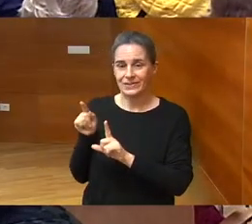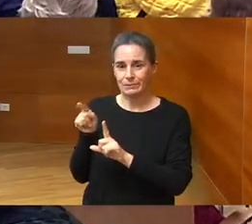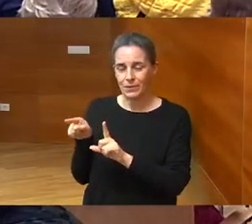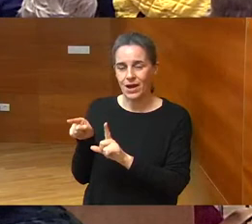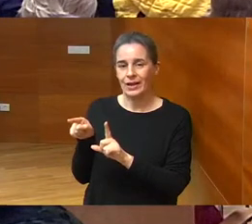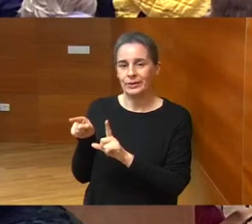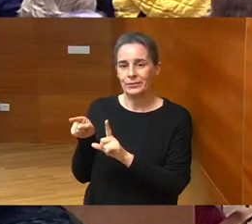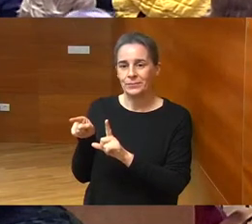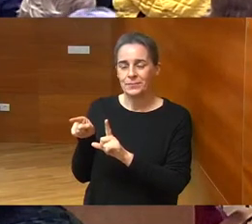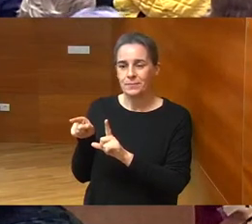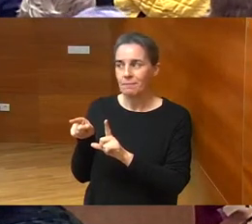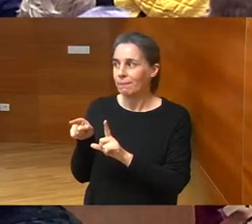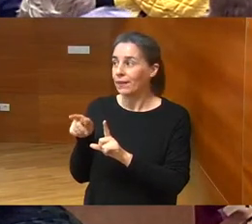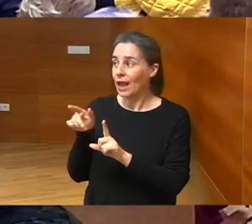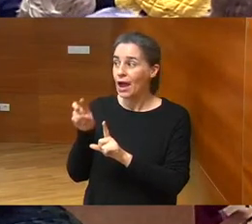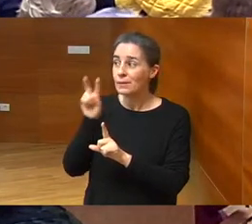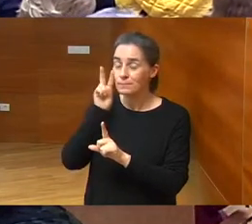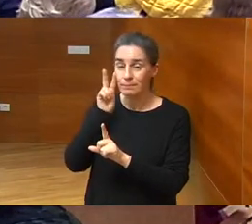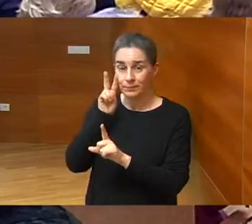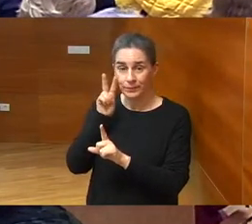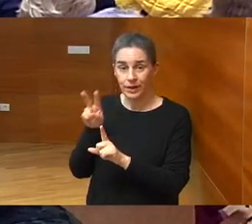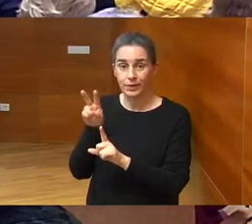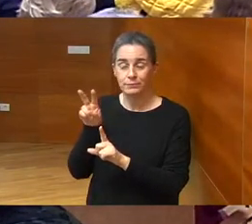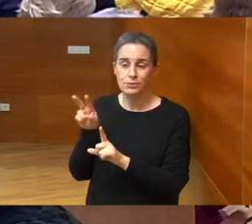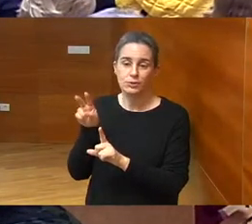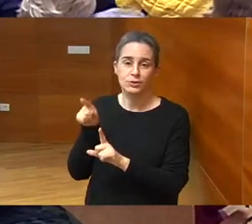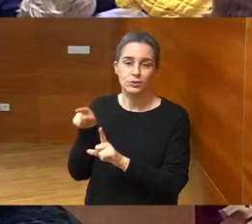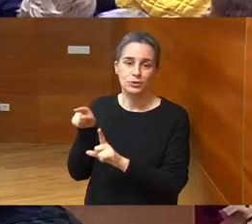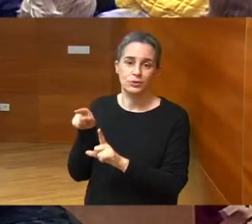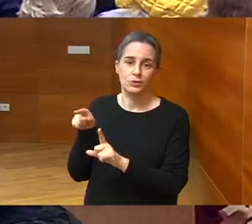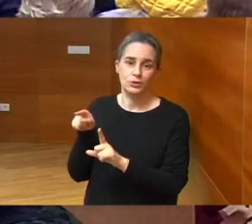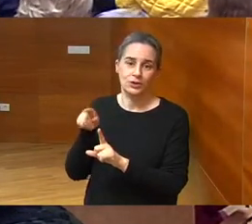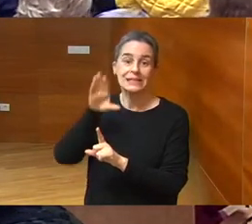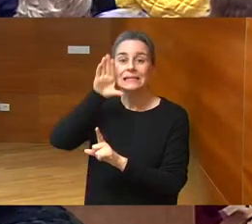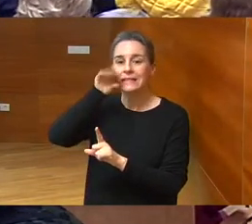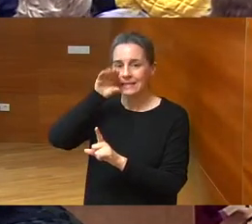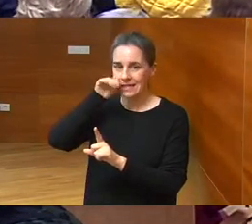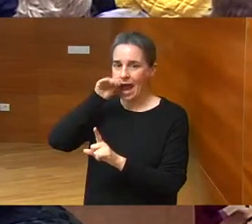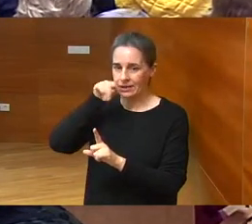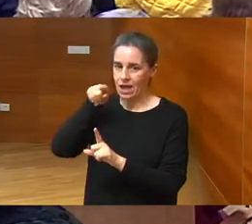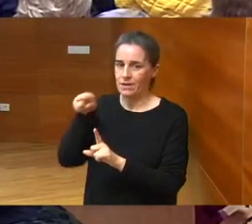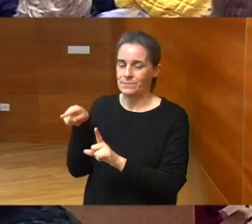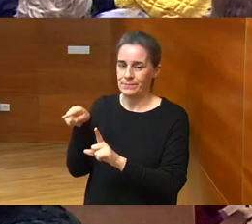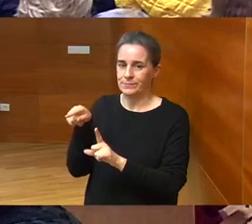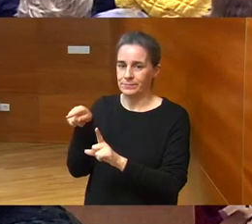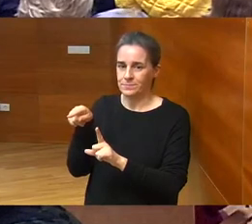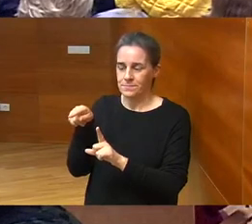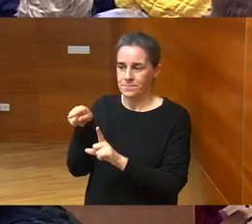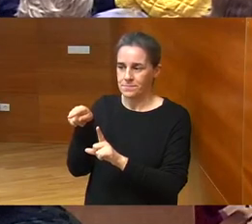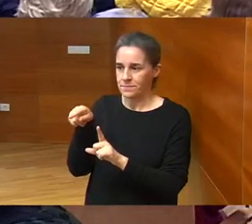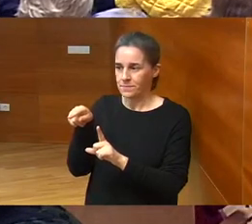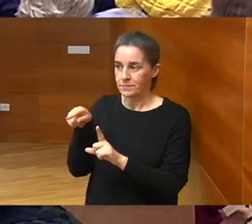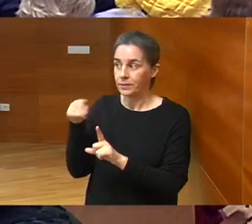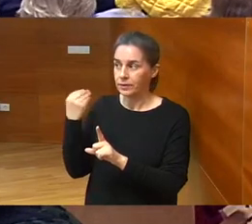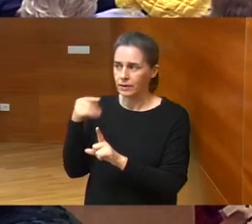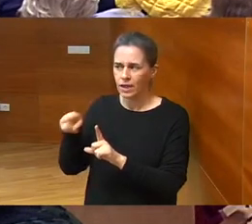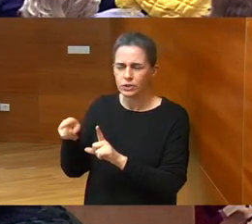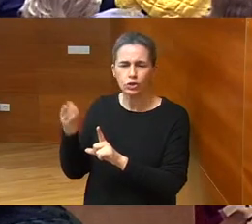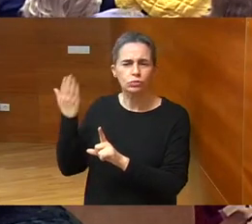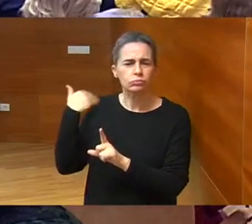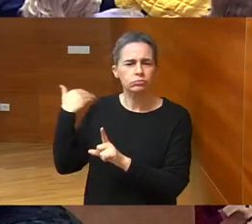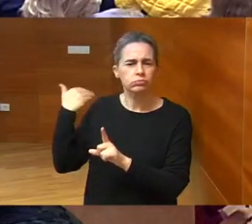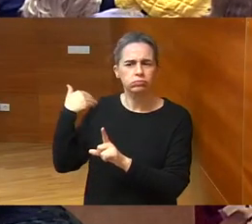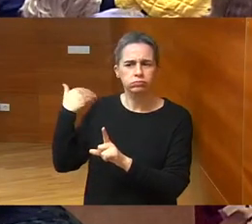aquí tenemos a esta chichana en la Esto fue